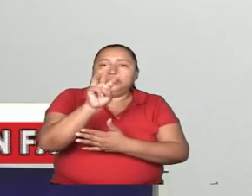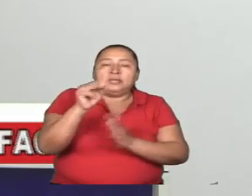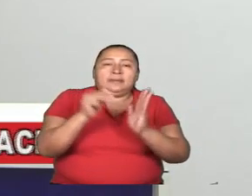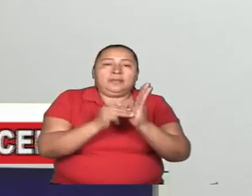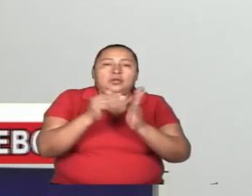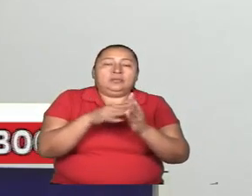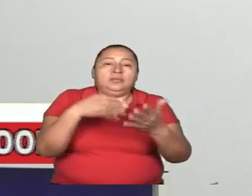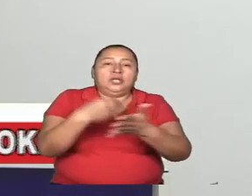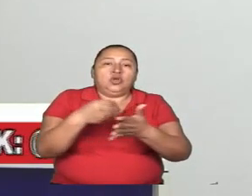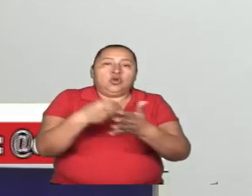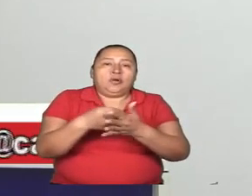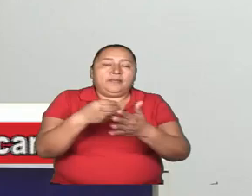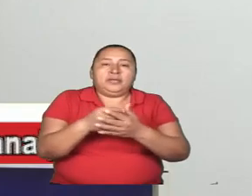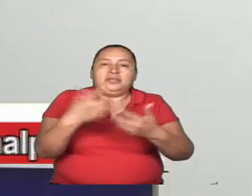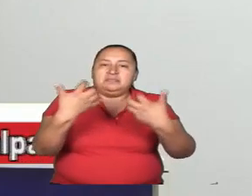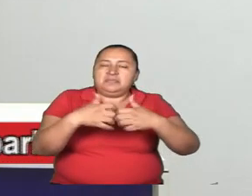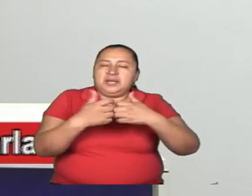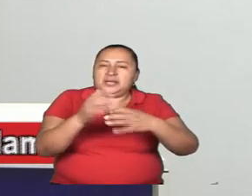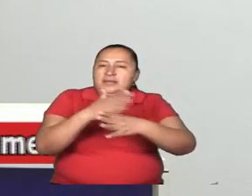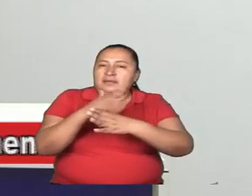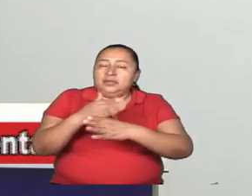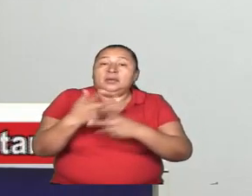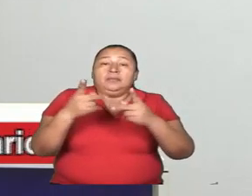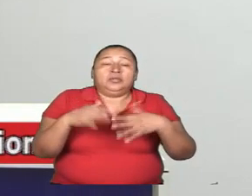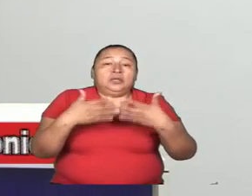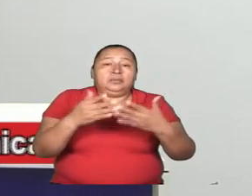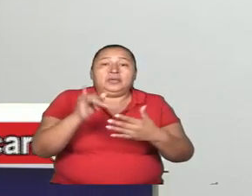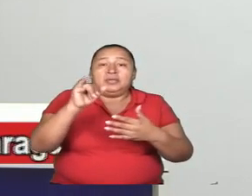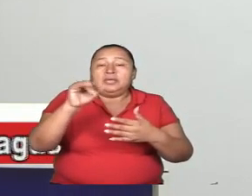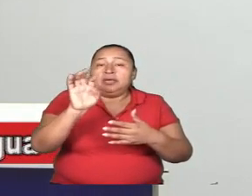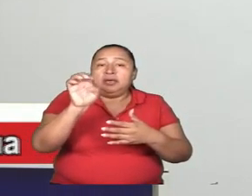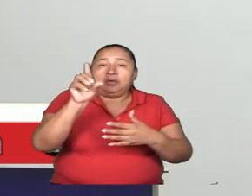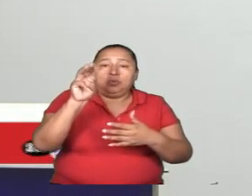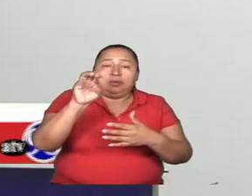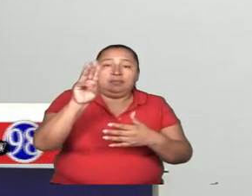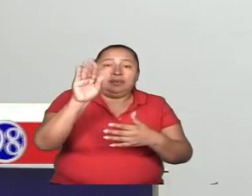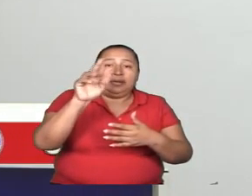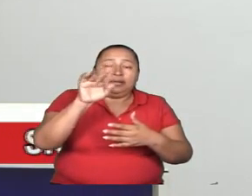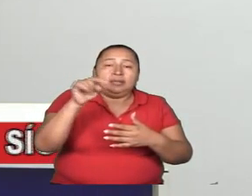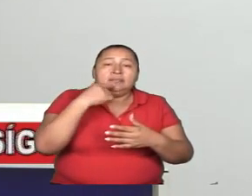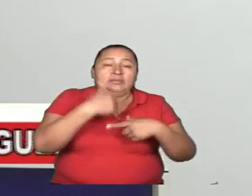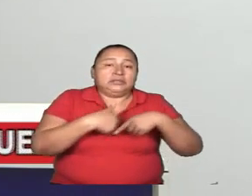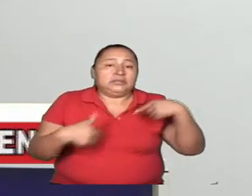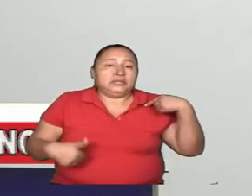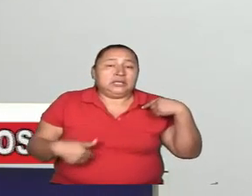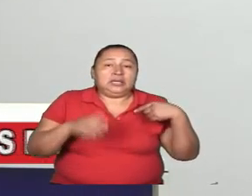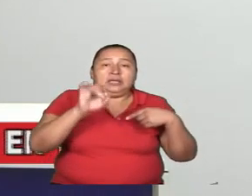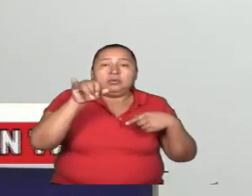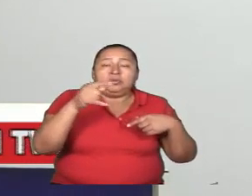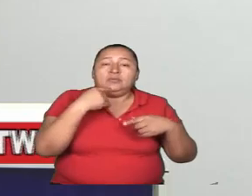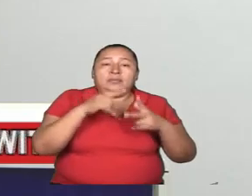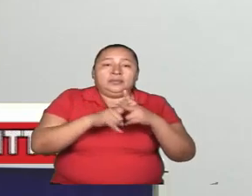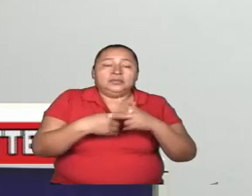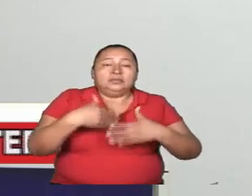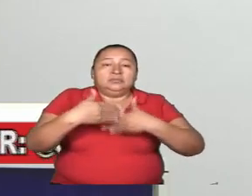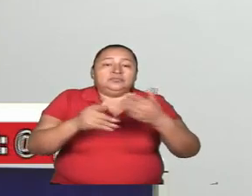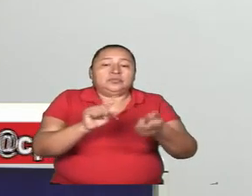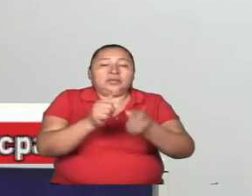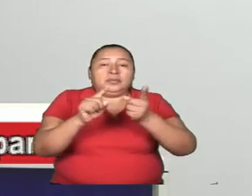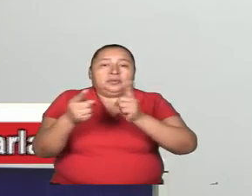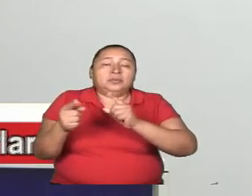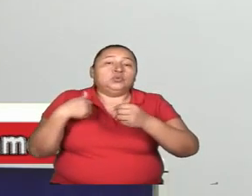en la compra de un amplio stock de maquinarias. Además, el ingeniero Erwin Barreda, presidente ejecutivo de Nacal, informó que iniciarán el proceso de reposición